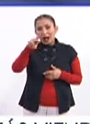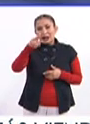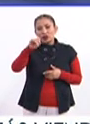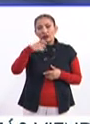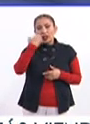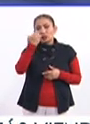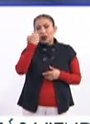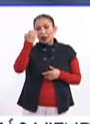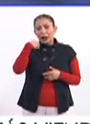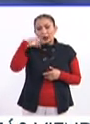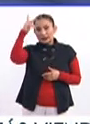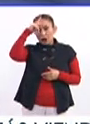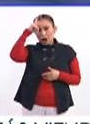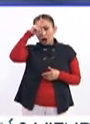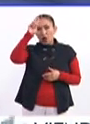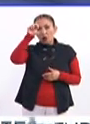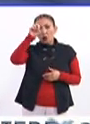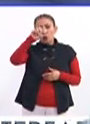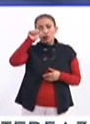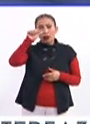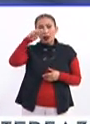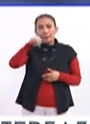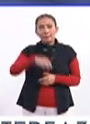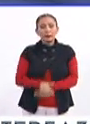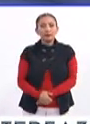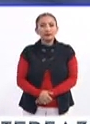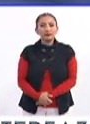Palacios, de la Facultad de Psicología de la UNAM.